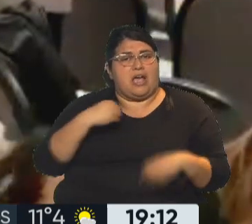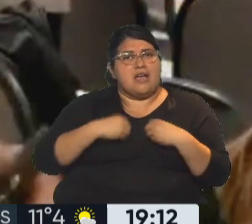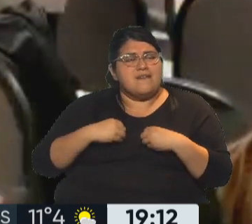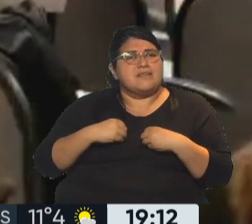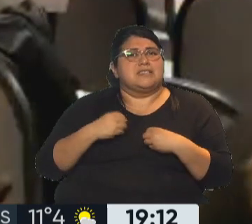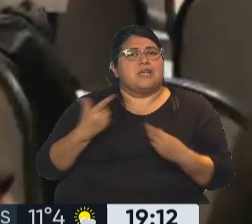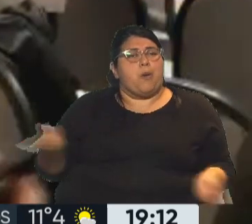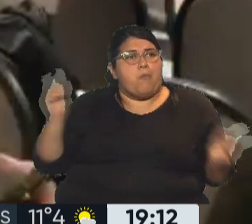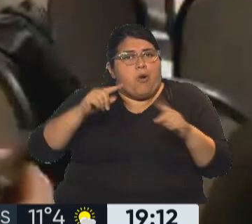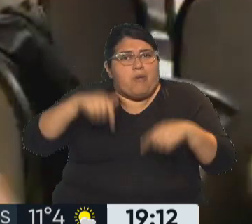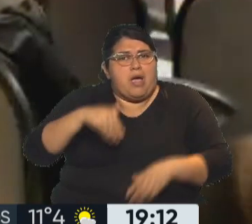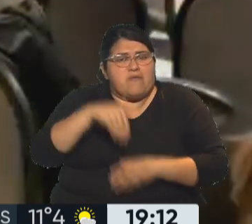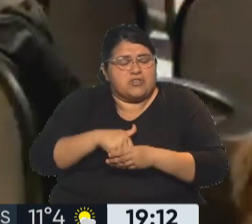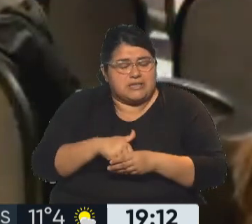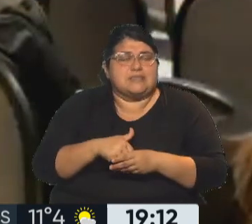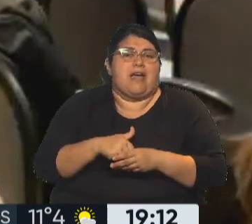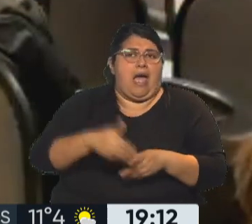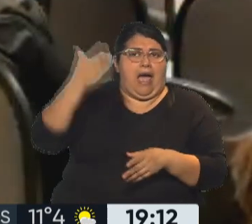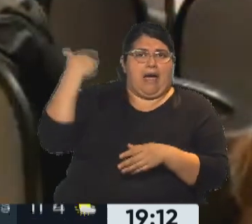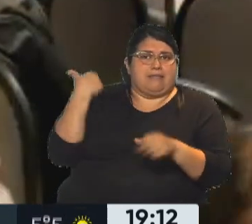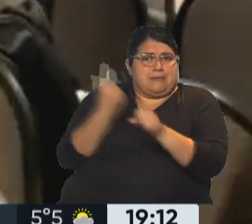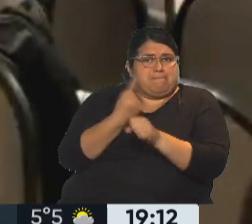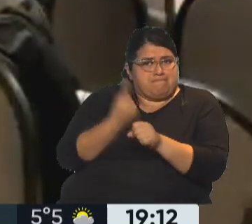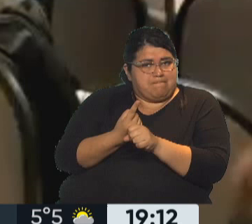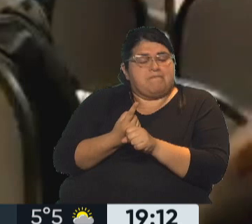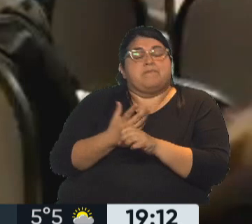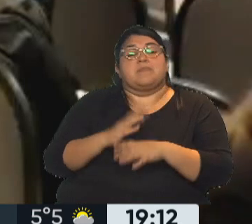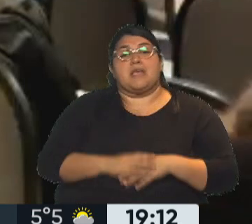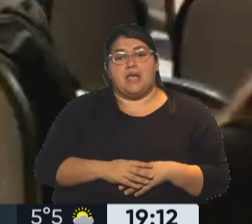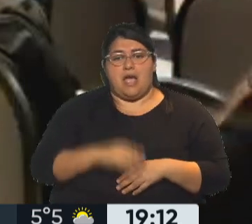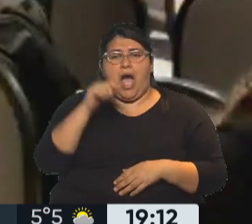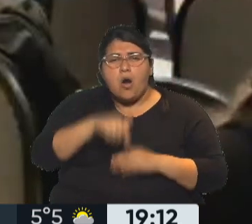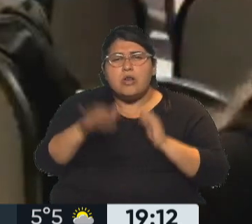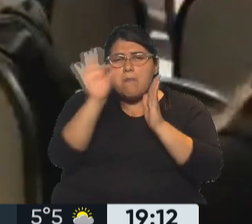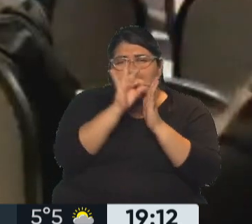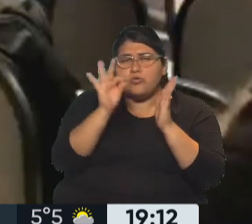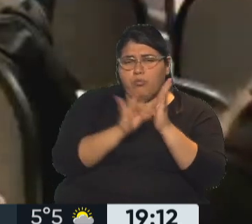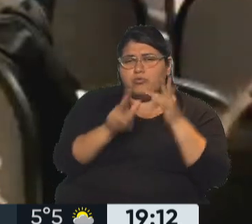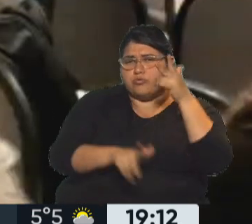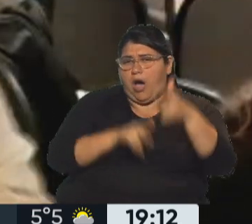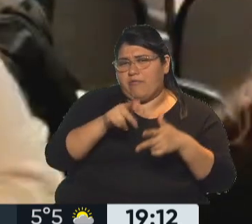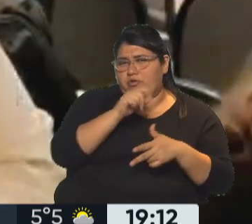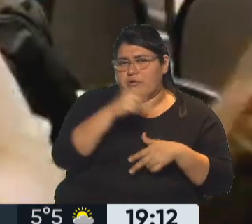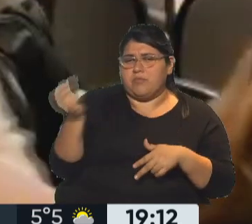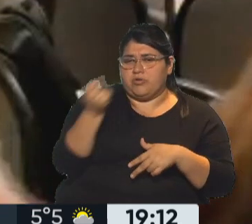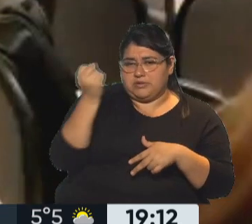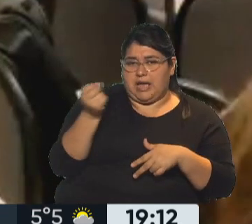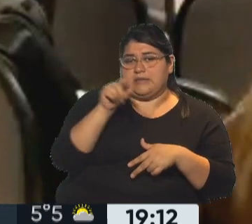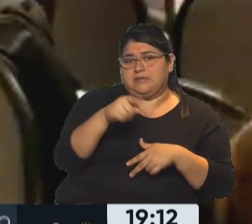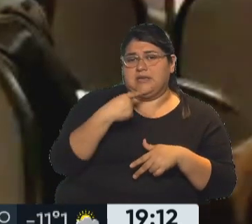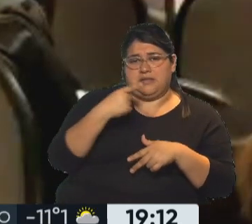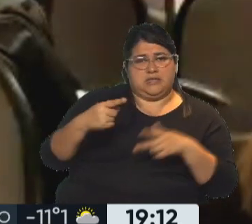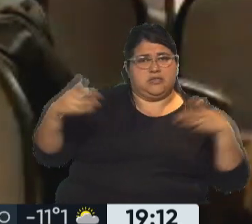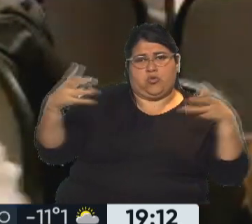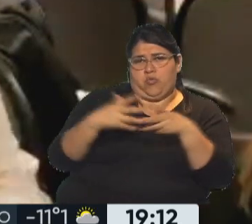votar cosa que no había podido hacer en ese momento y además marcó puntos muy importantes se puso en la Vereda opuesta